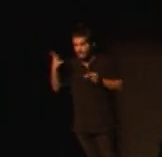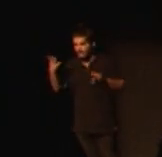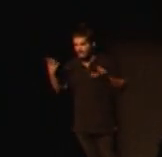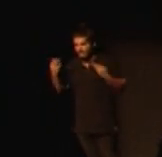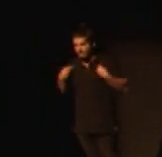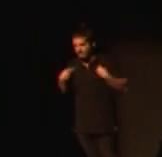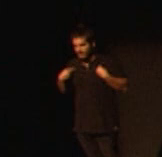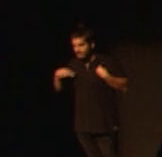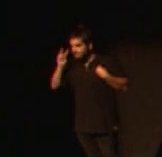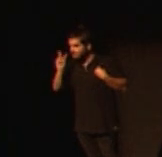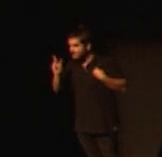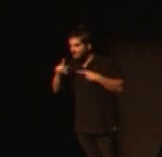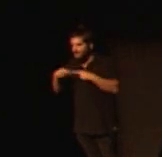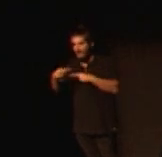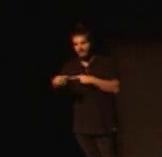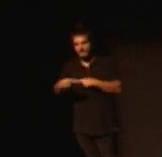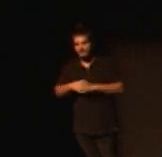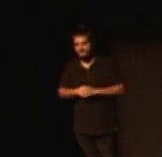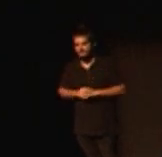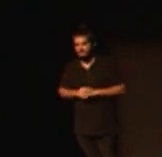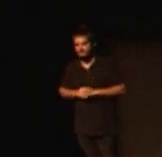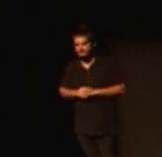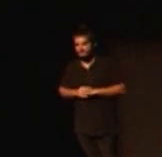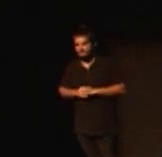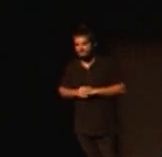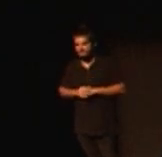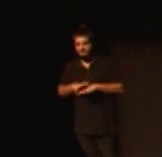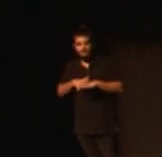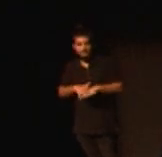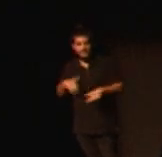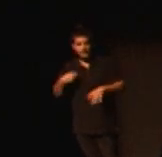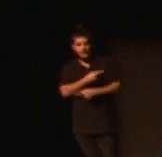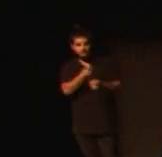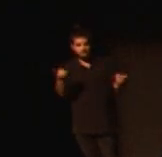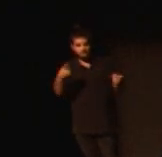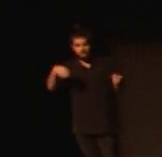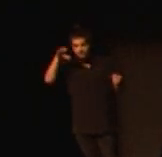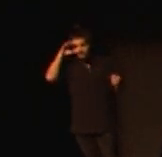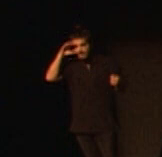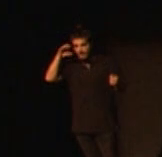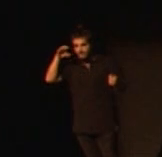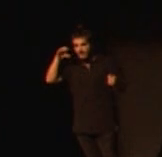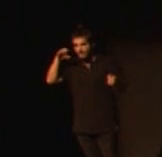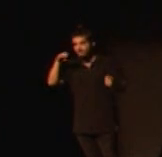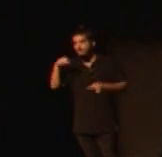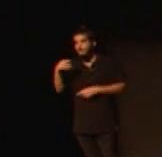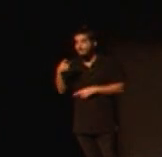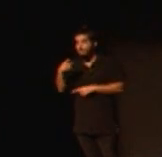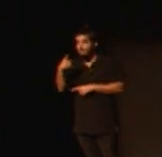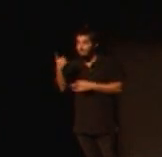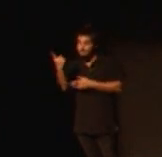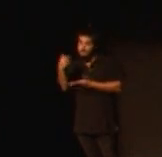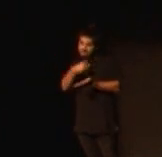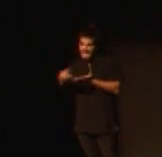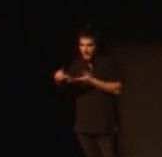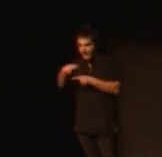día. Y hablo mucho, y la mayoría de ustedes me habrán escuchado, de ese 1,5 millones de hombres y mujeres que tienen la suerte de vivir en esta